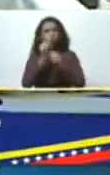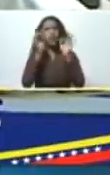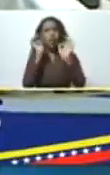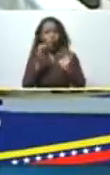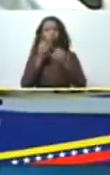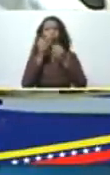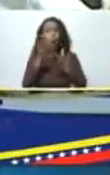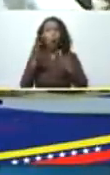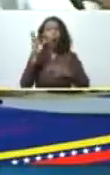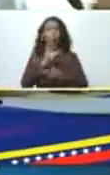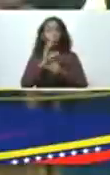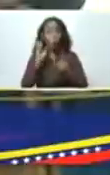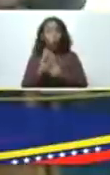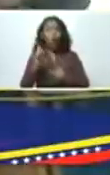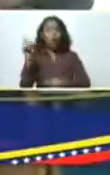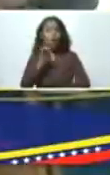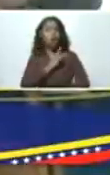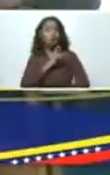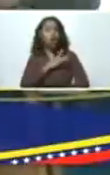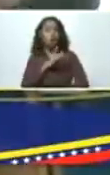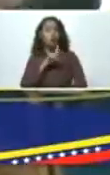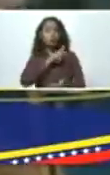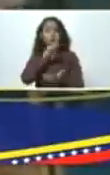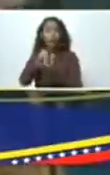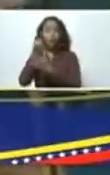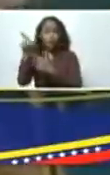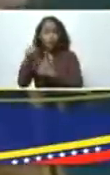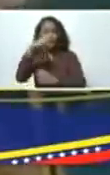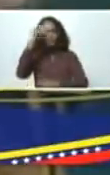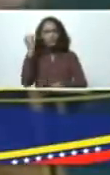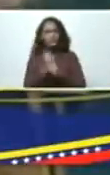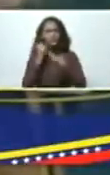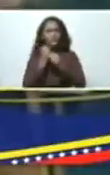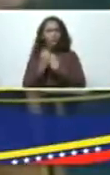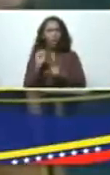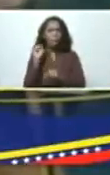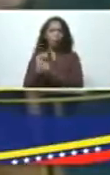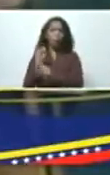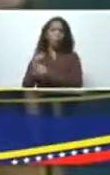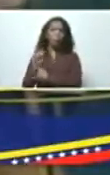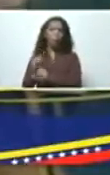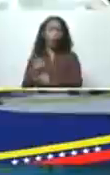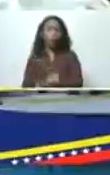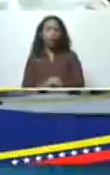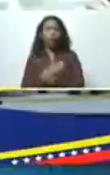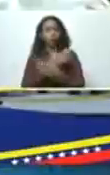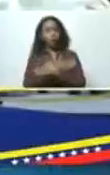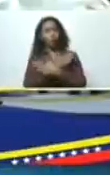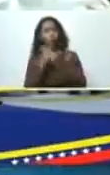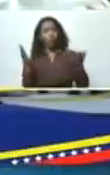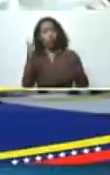buenos tratos en Santiago de Chile. Llegaron allá a pasar desprecio y roncha. Te ofrezco trabajo seguro en